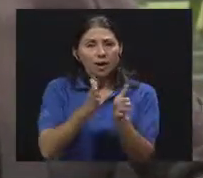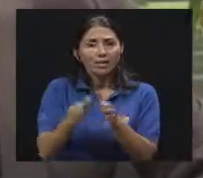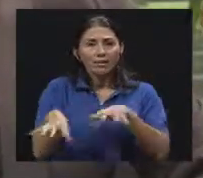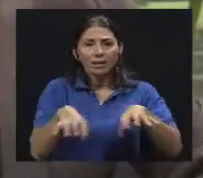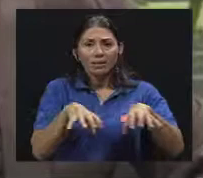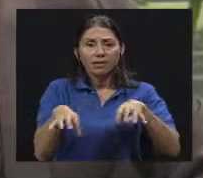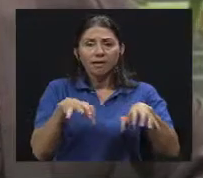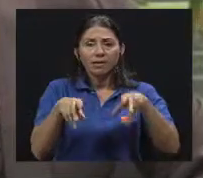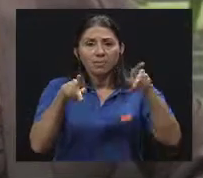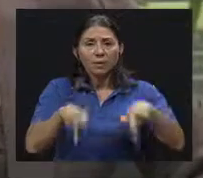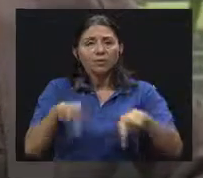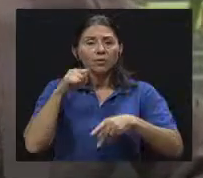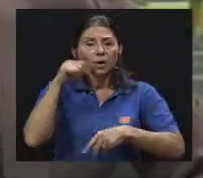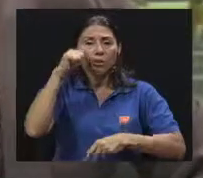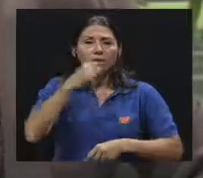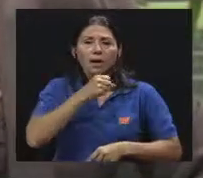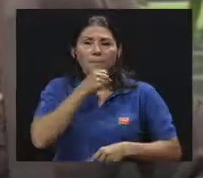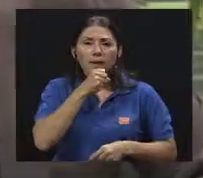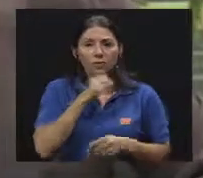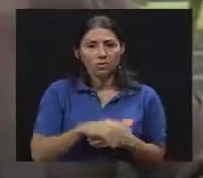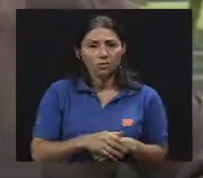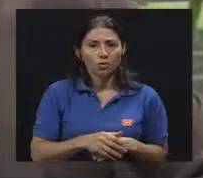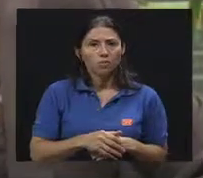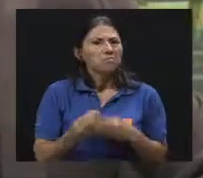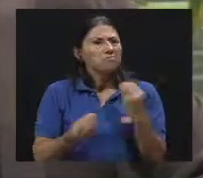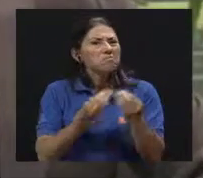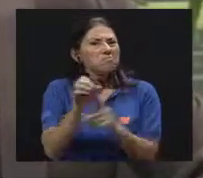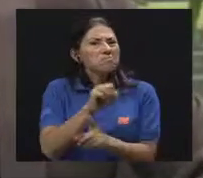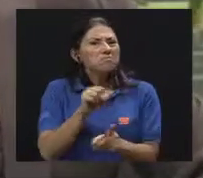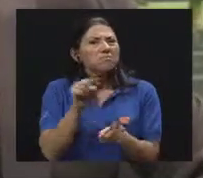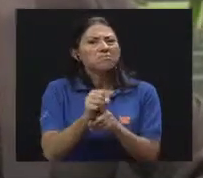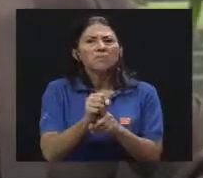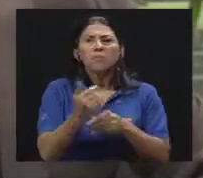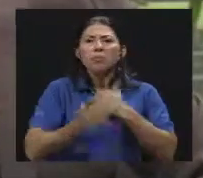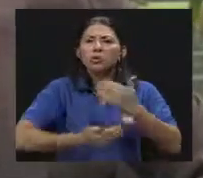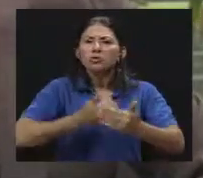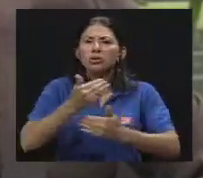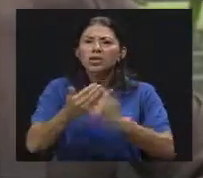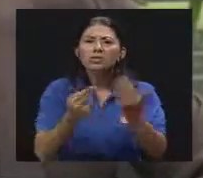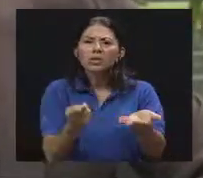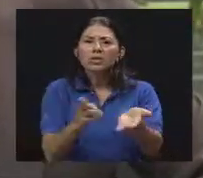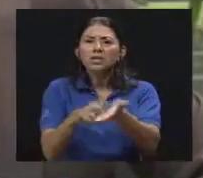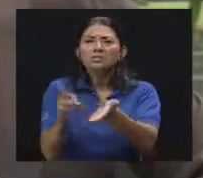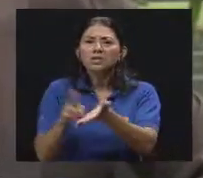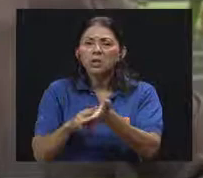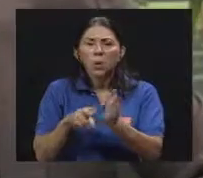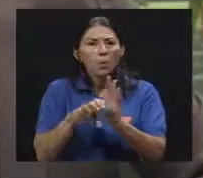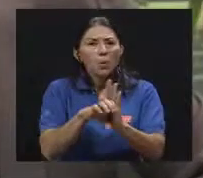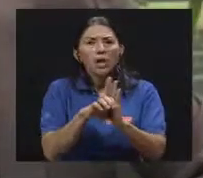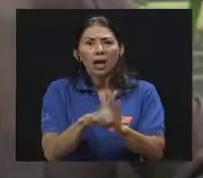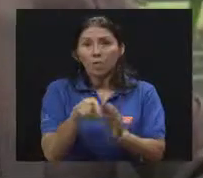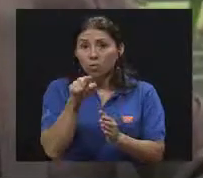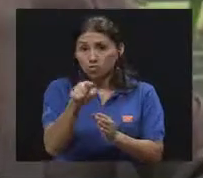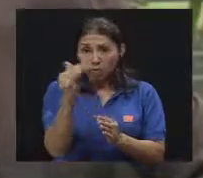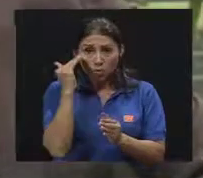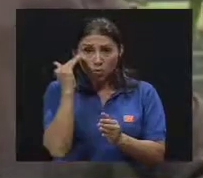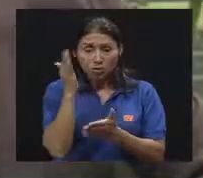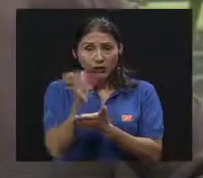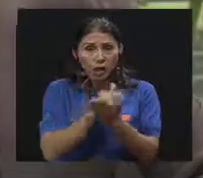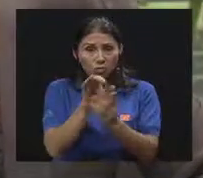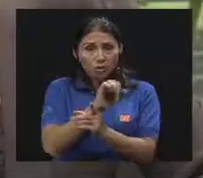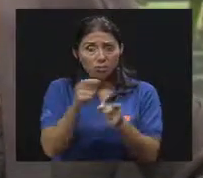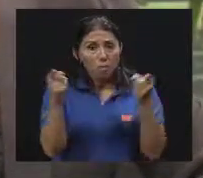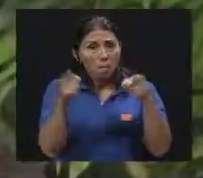uh-huh. actividades para las personas adultas mayores. ¿Cómo es la dinámica? ¿Cuál es el proceso de inscripción? Por ejemplo, ¿conoce usted de algún caso